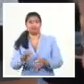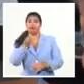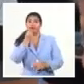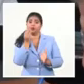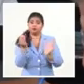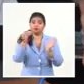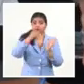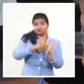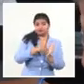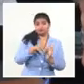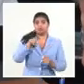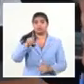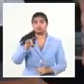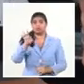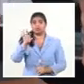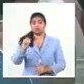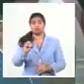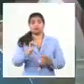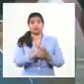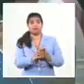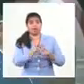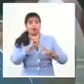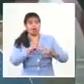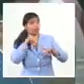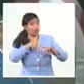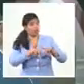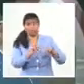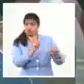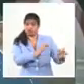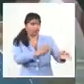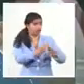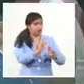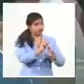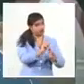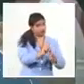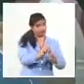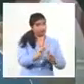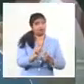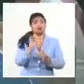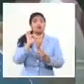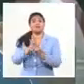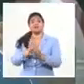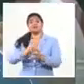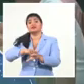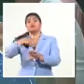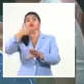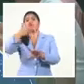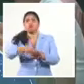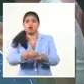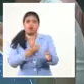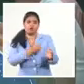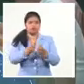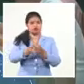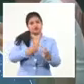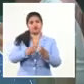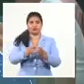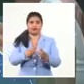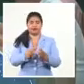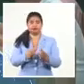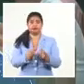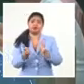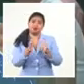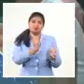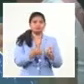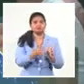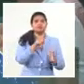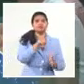incorporar 180 megawatts que hoy no funcionan. Vamos a incorporar más, pero hay otros que salen de funcionamiento. Pero de manera neta vamos a tener entre